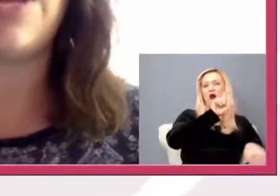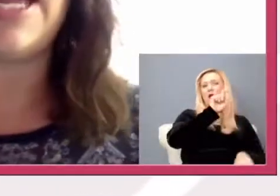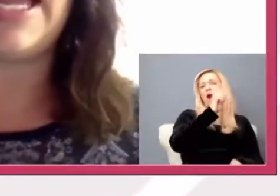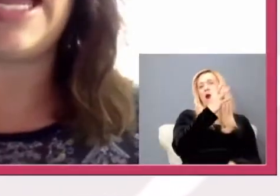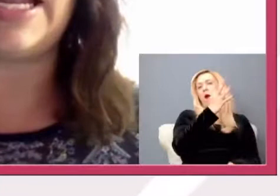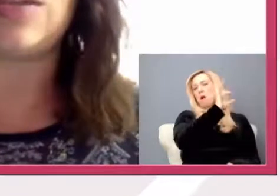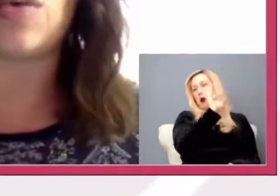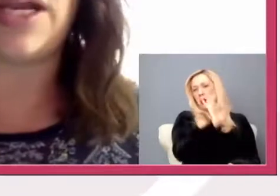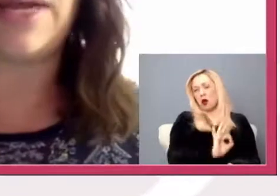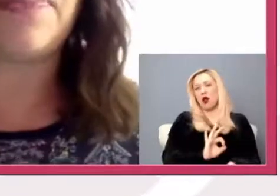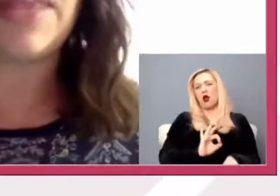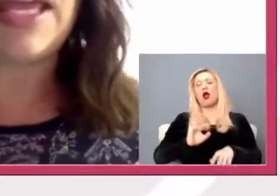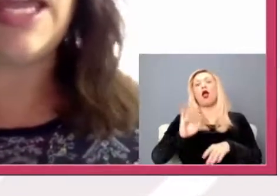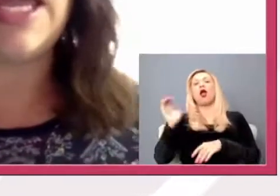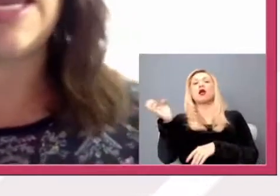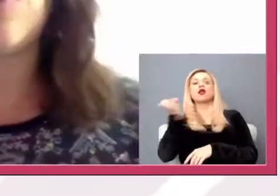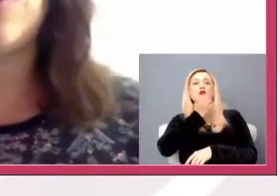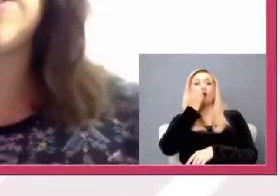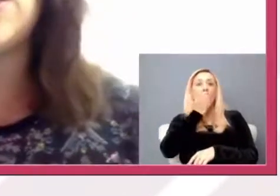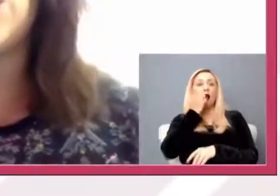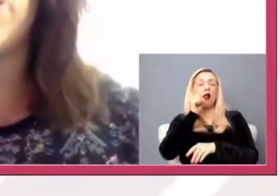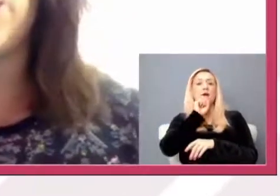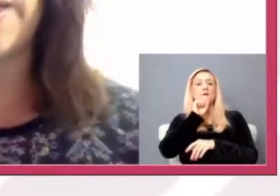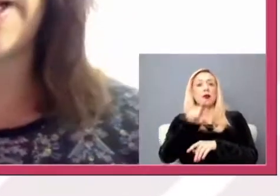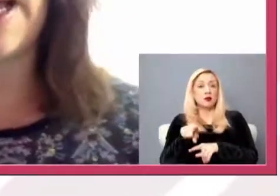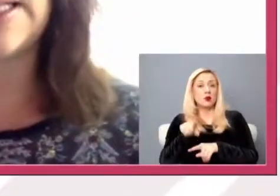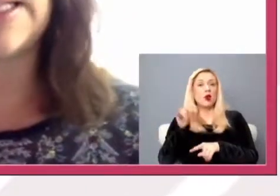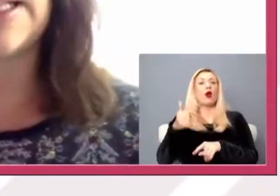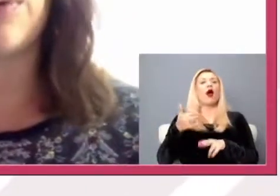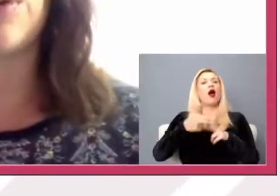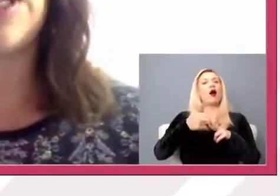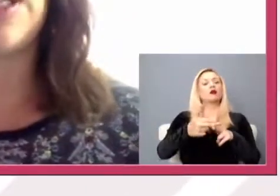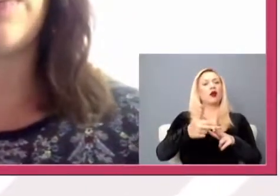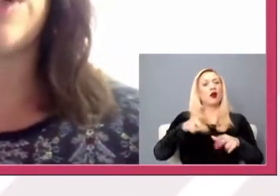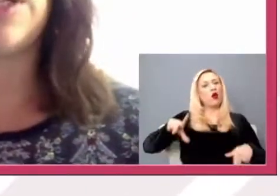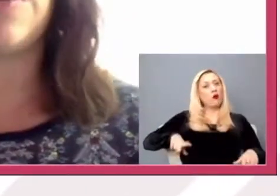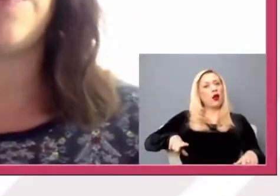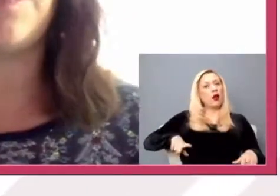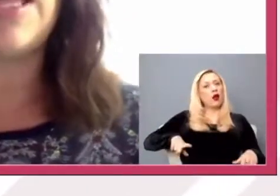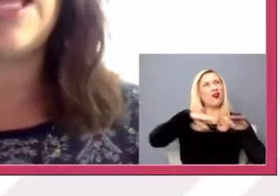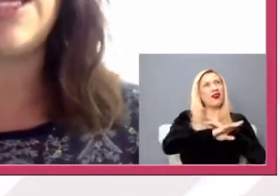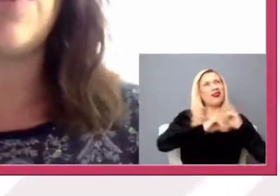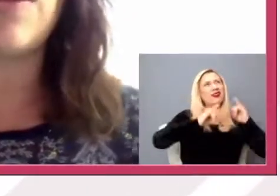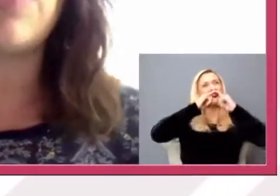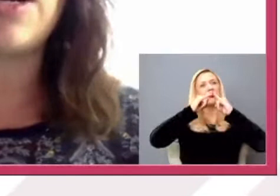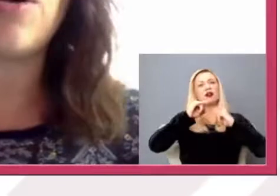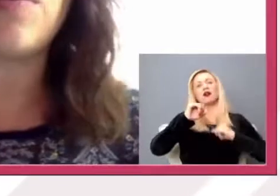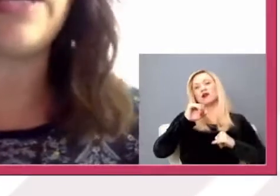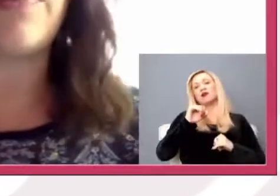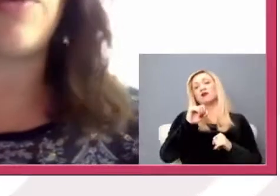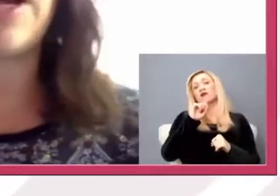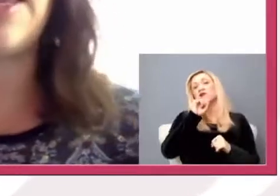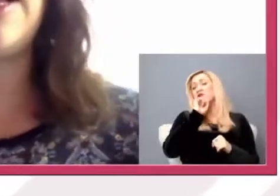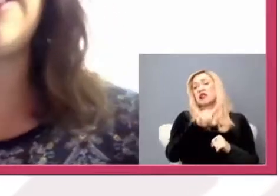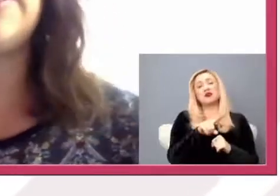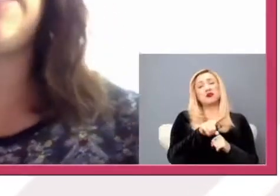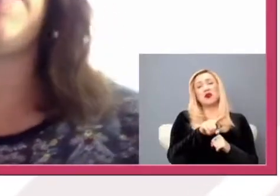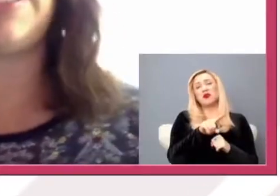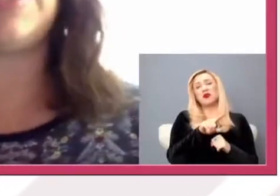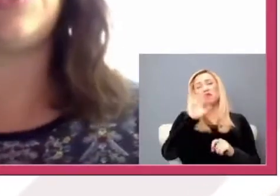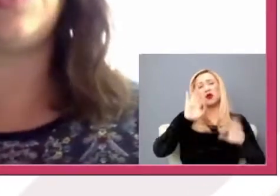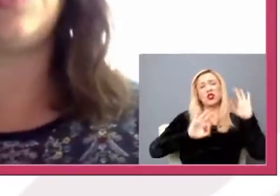24.6%, en la escuela y en alguna institución pública, el 7.7%. En cuanto al cómo y el porqué de